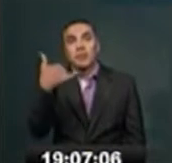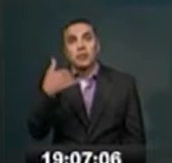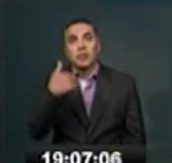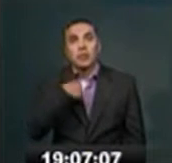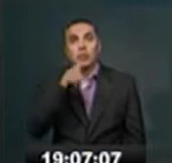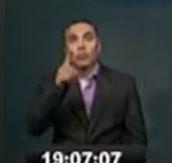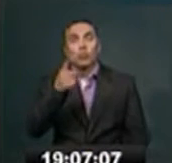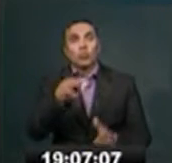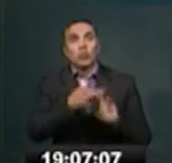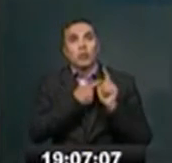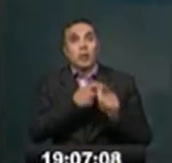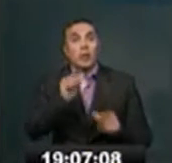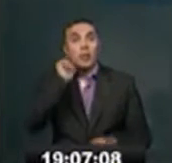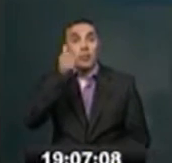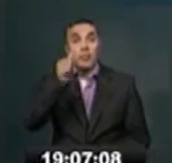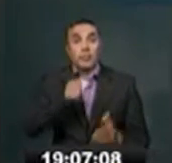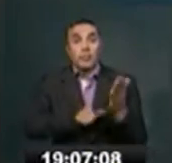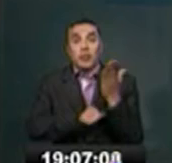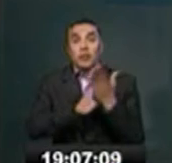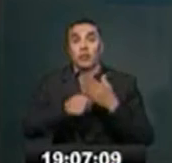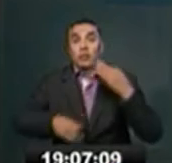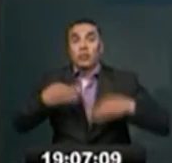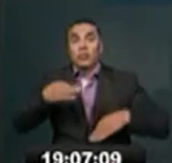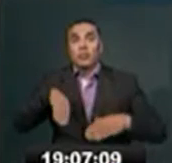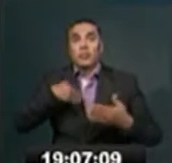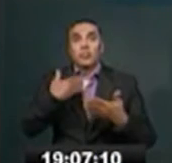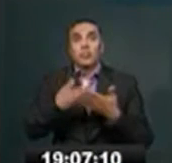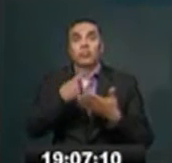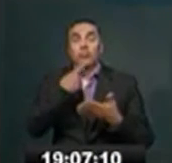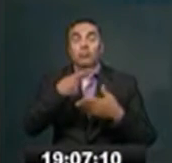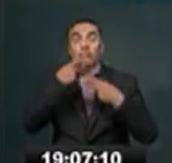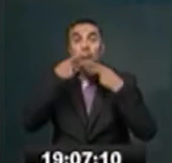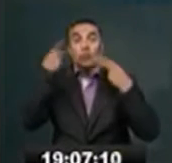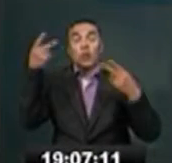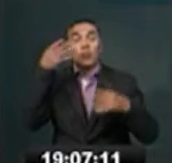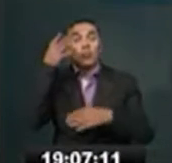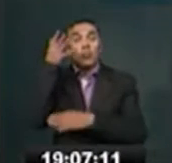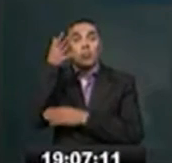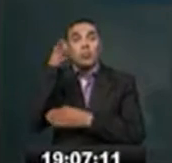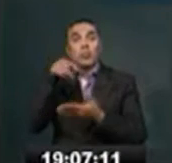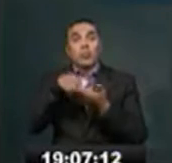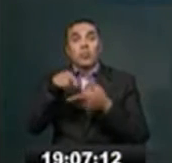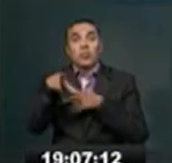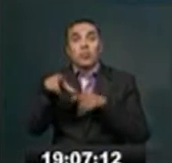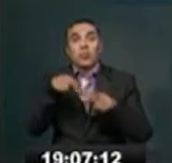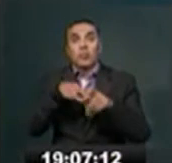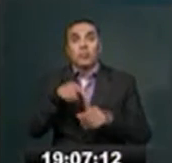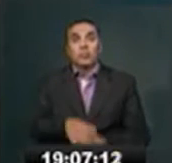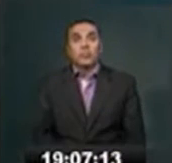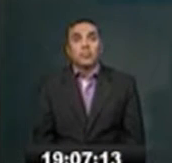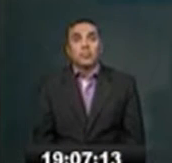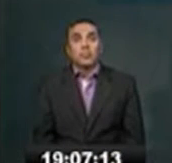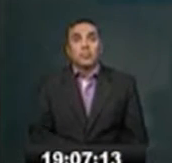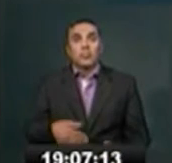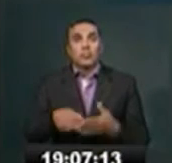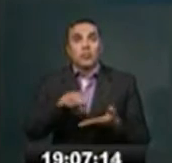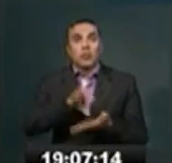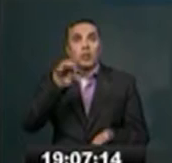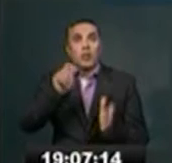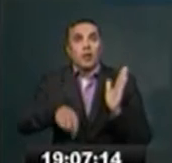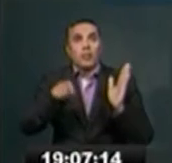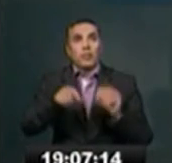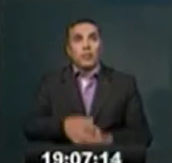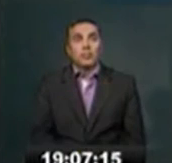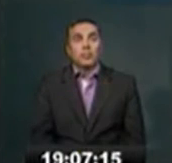una urgencia. Mañana la ministra de Justicia va a dar una rueda de prensa desde la sede ejecutiva definitiva del Colegio de